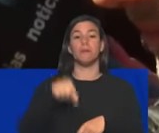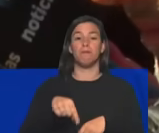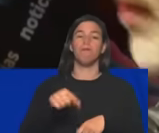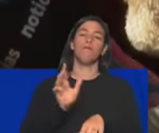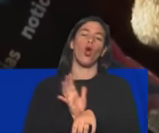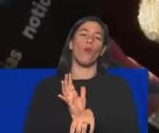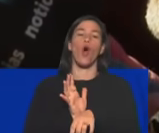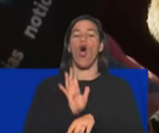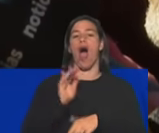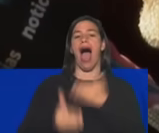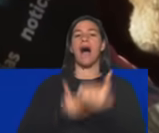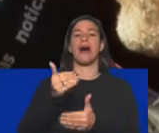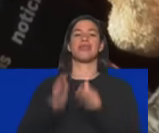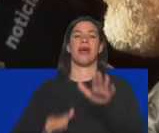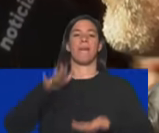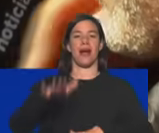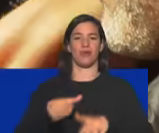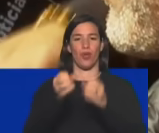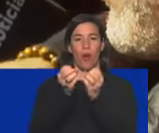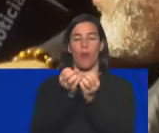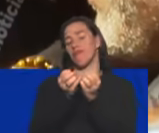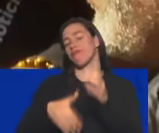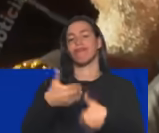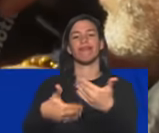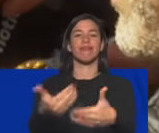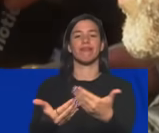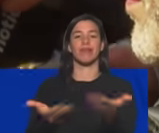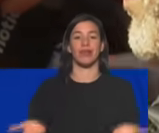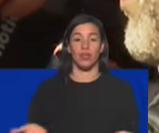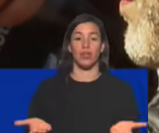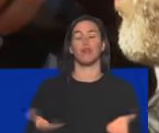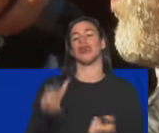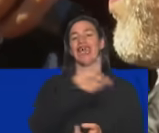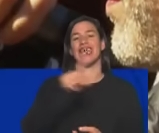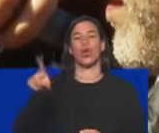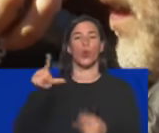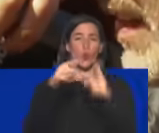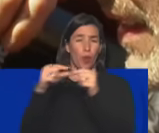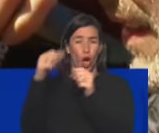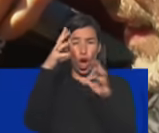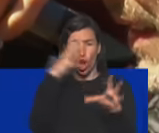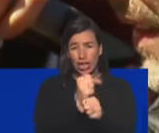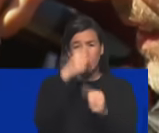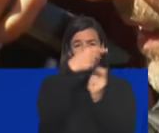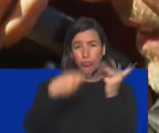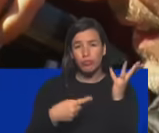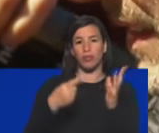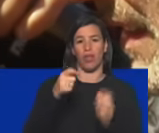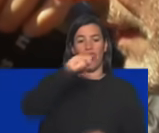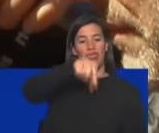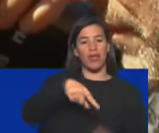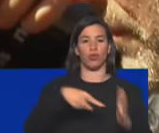autonomía, en este caso a partir del sistema de transporte de las 31 líneas de colectivos que operan dentro de la Ciudad de Buenos